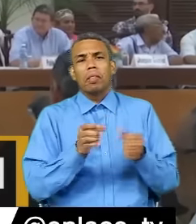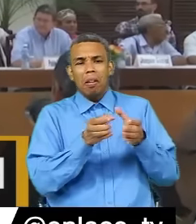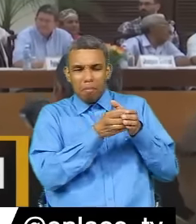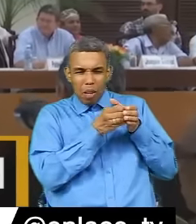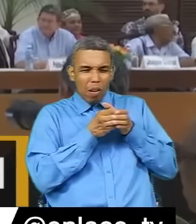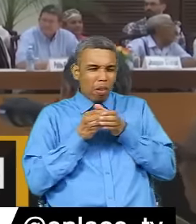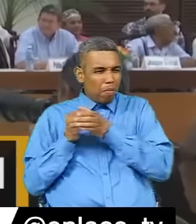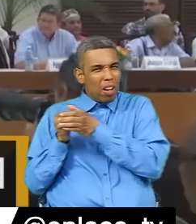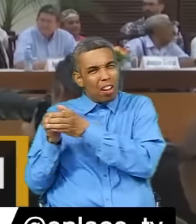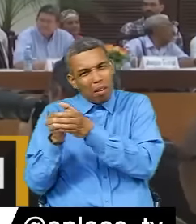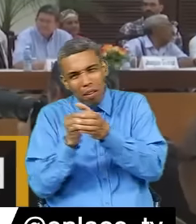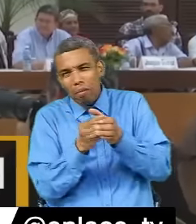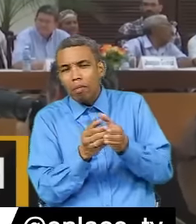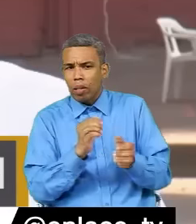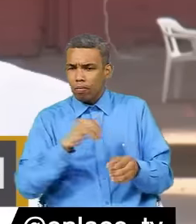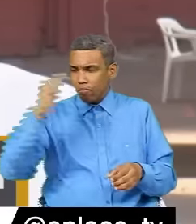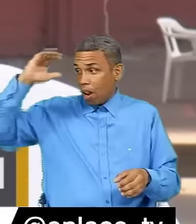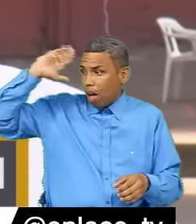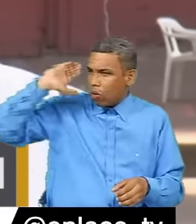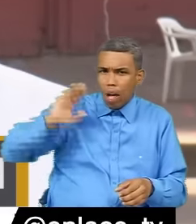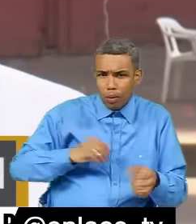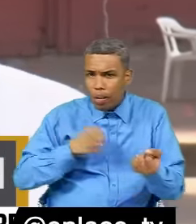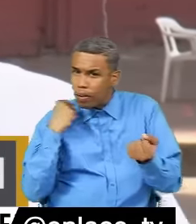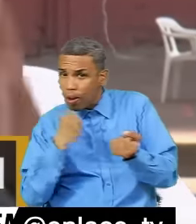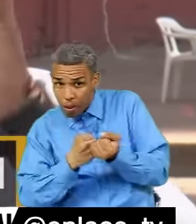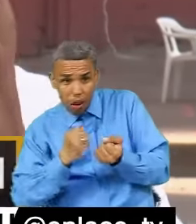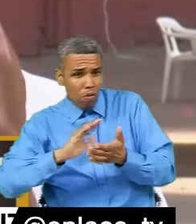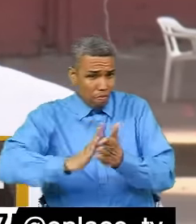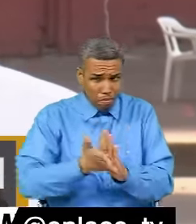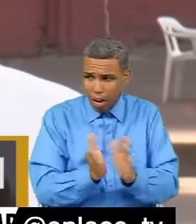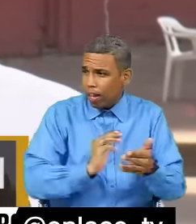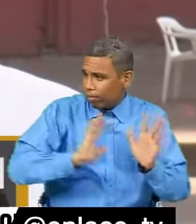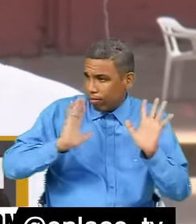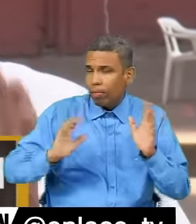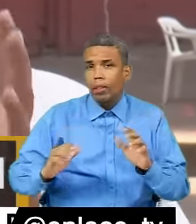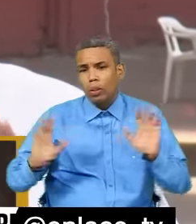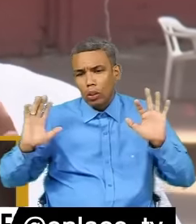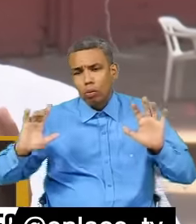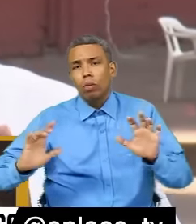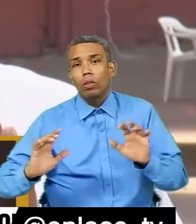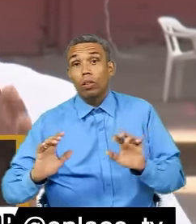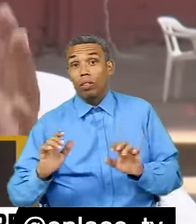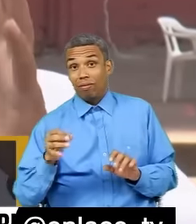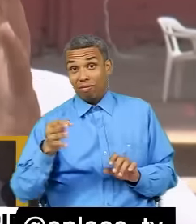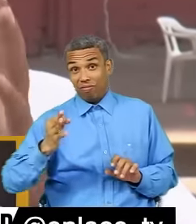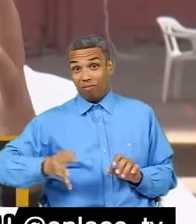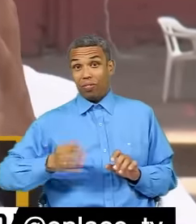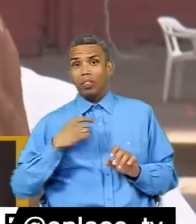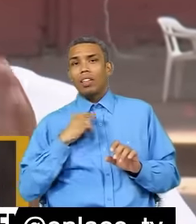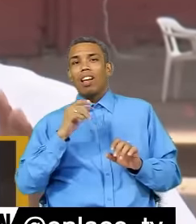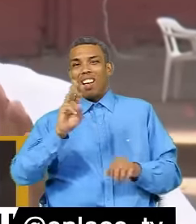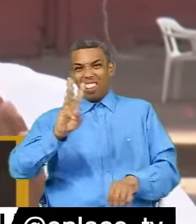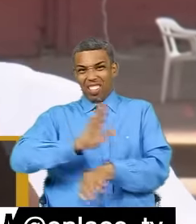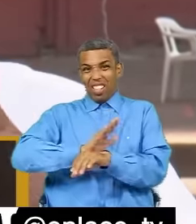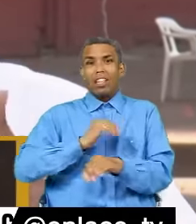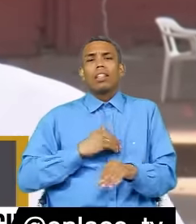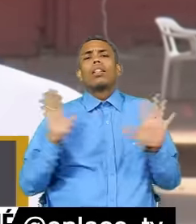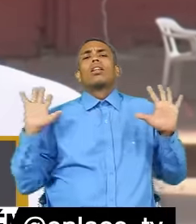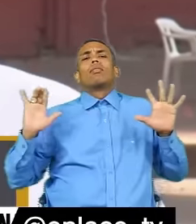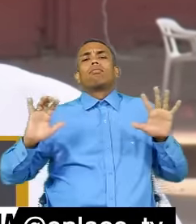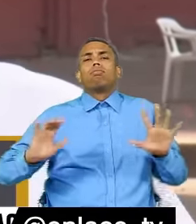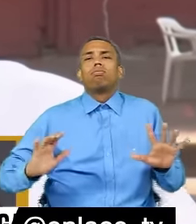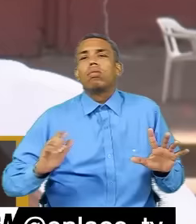domingo lideran esta iniciativa. Vamos a tener actos culturales, va a haber la transmisión en directo de la firma en Cartagena desde